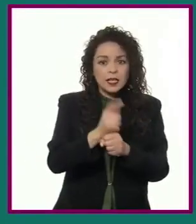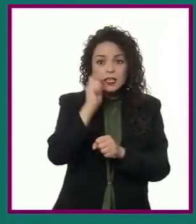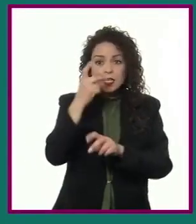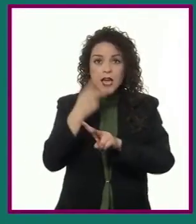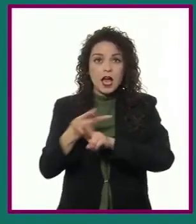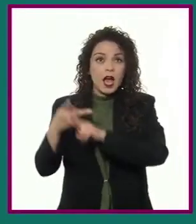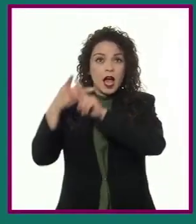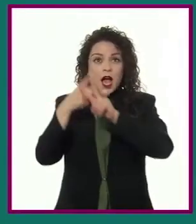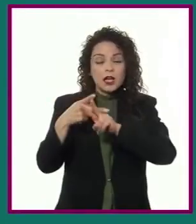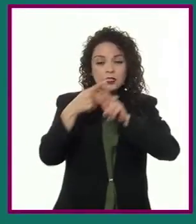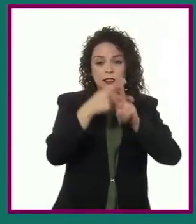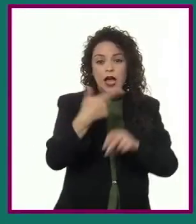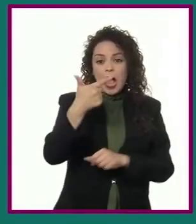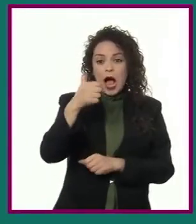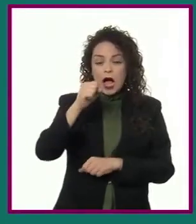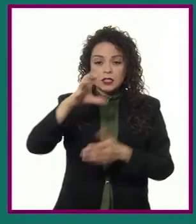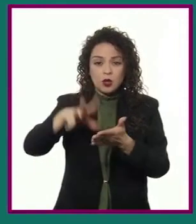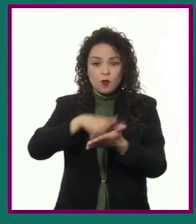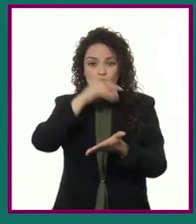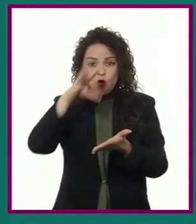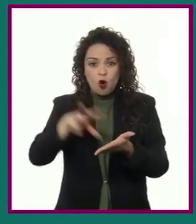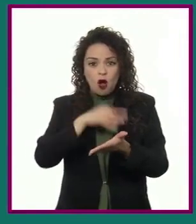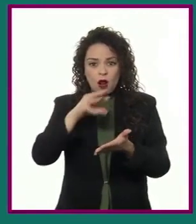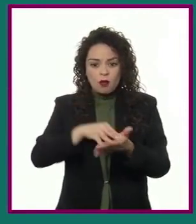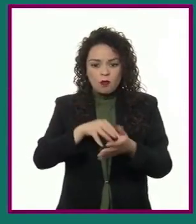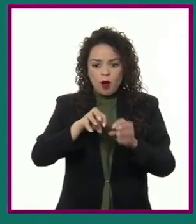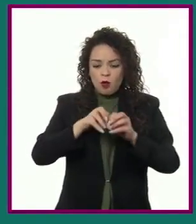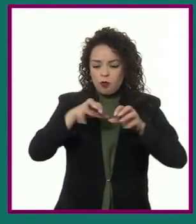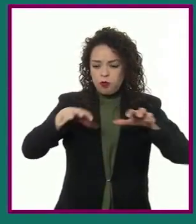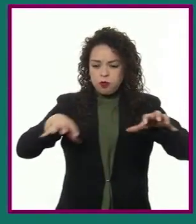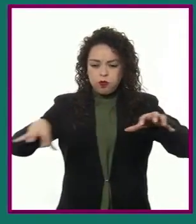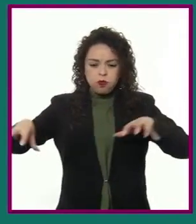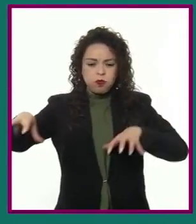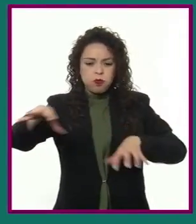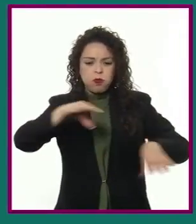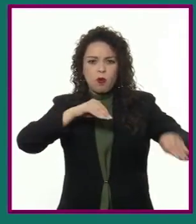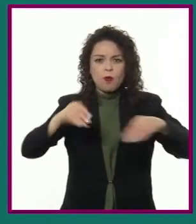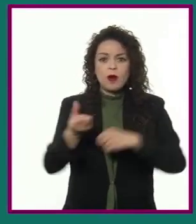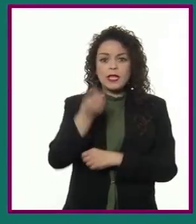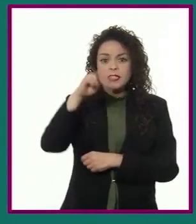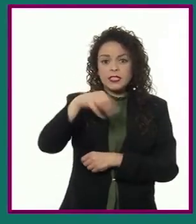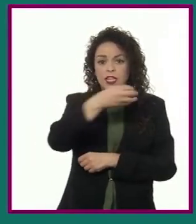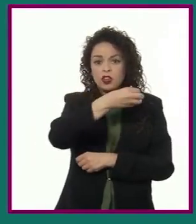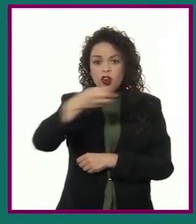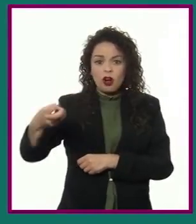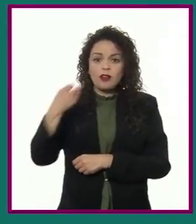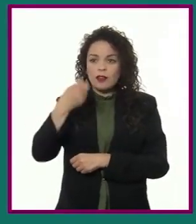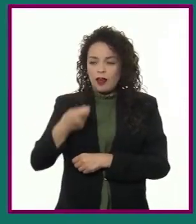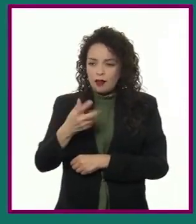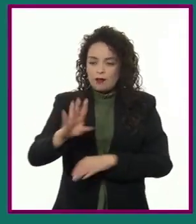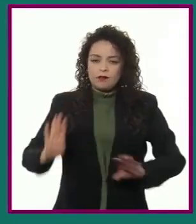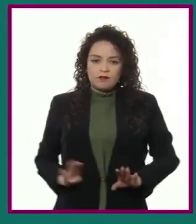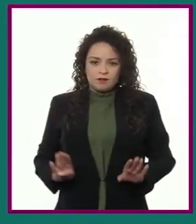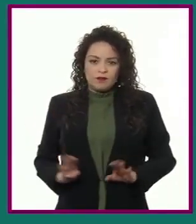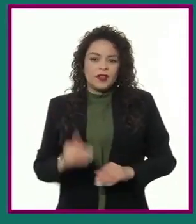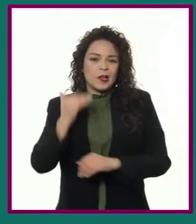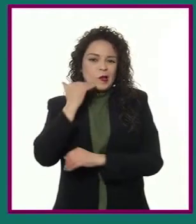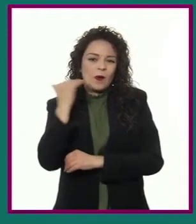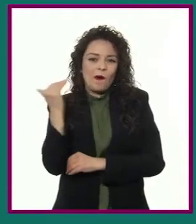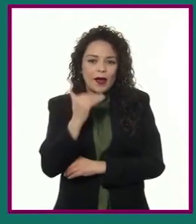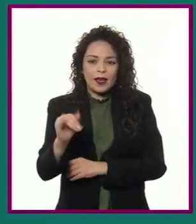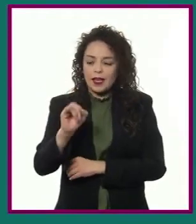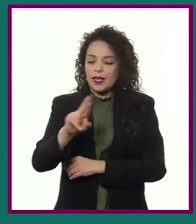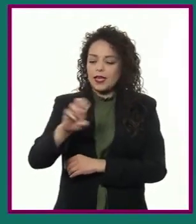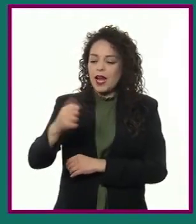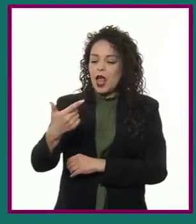estrellas, gas y polvo se esparcen al azar se les clasifica del tipo irregular. Estas